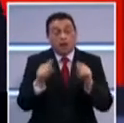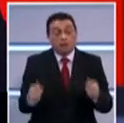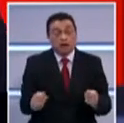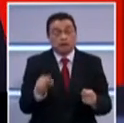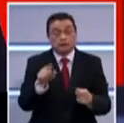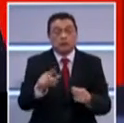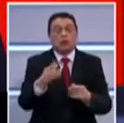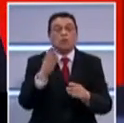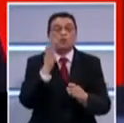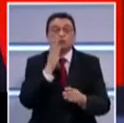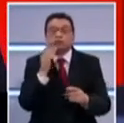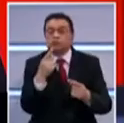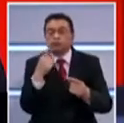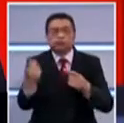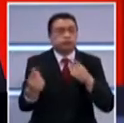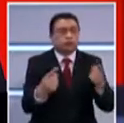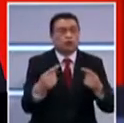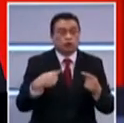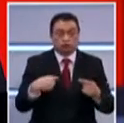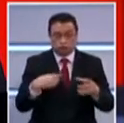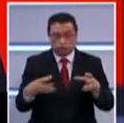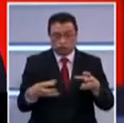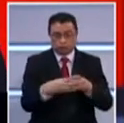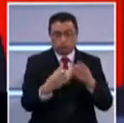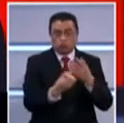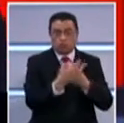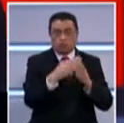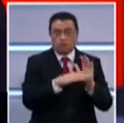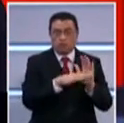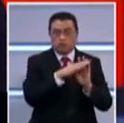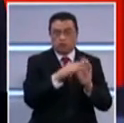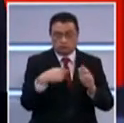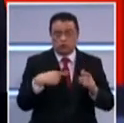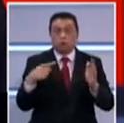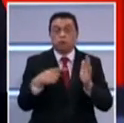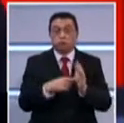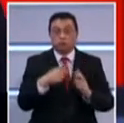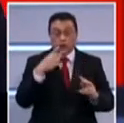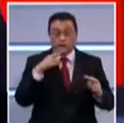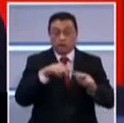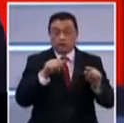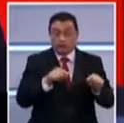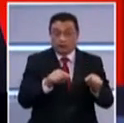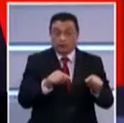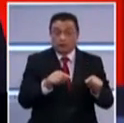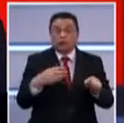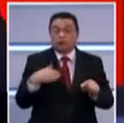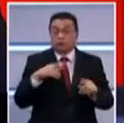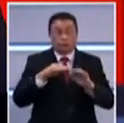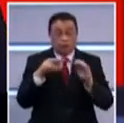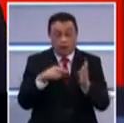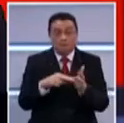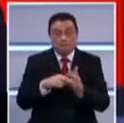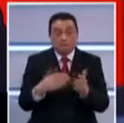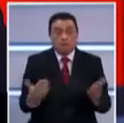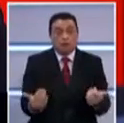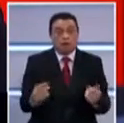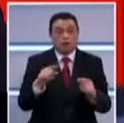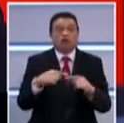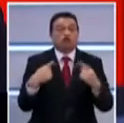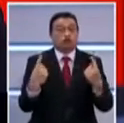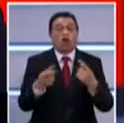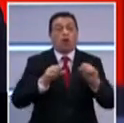alguna cercanía en particular yo soy parte de una colisión y desde ese punto de vista naturalmente espero que todas las políticas que nosotros impulsamos